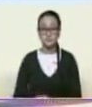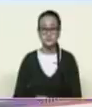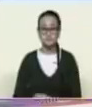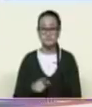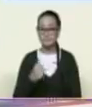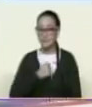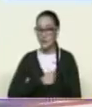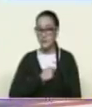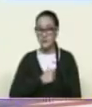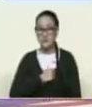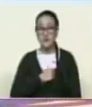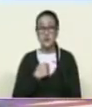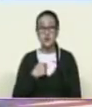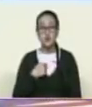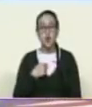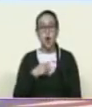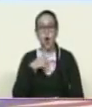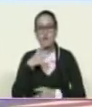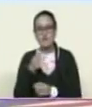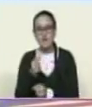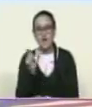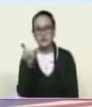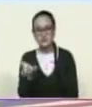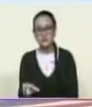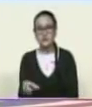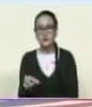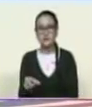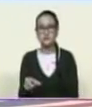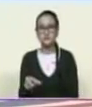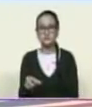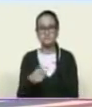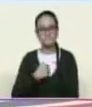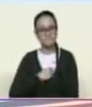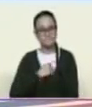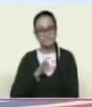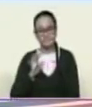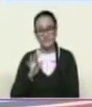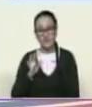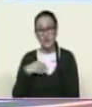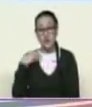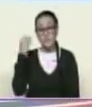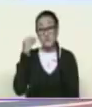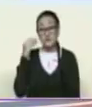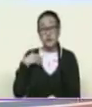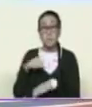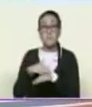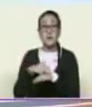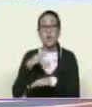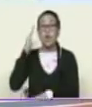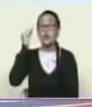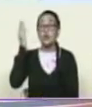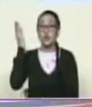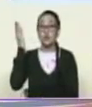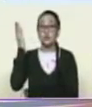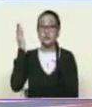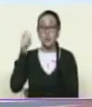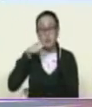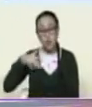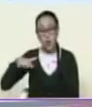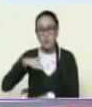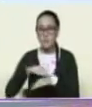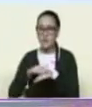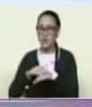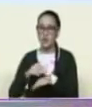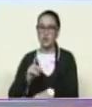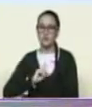lamentablemente yo creí en él fue una ilusión óptica pido perdón a dios y al pueblo